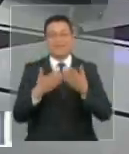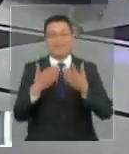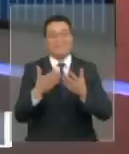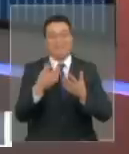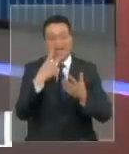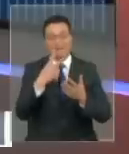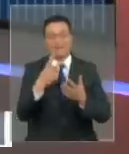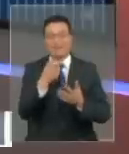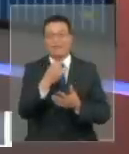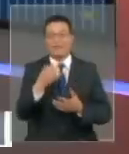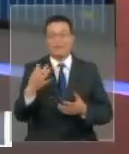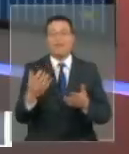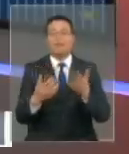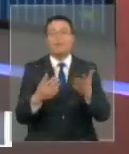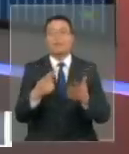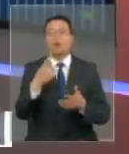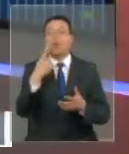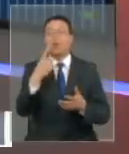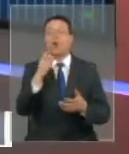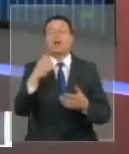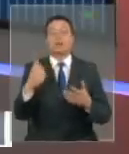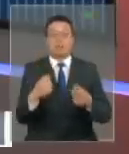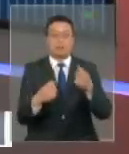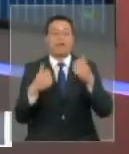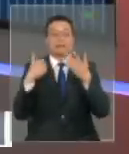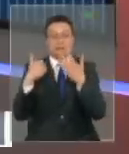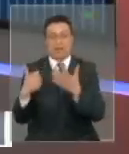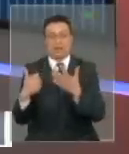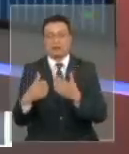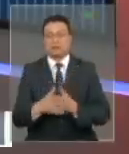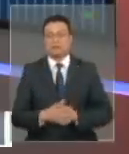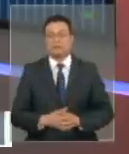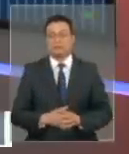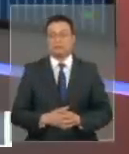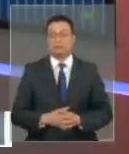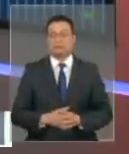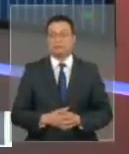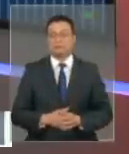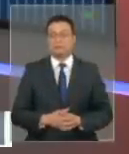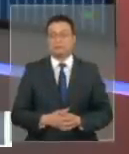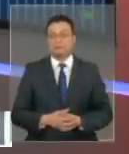Tenemos del 1 al 6. El 6. El 6.